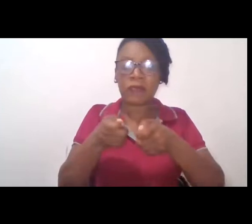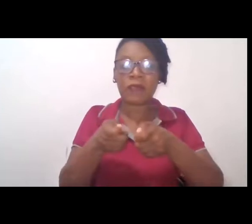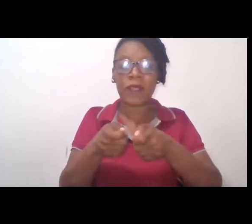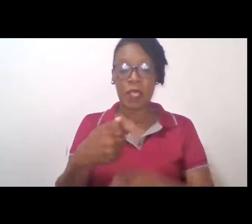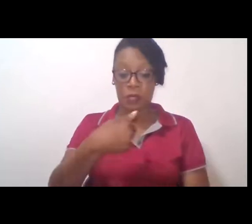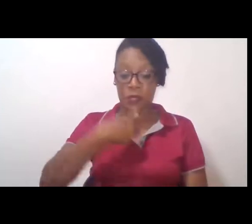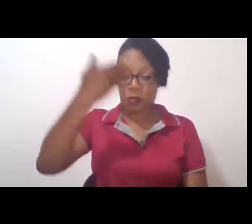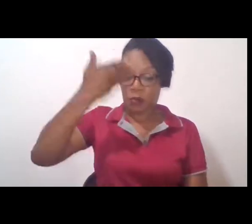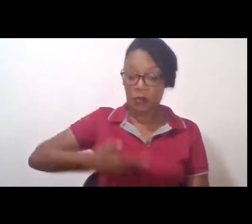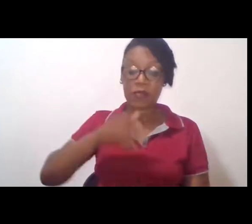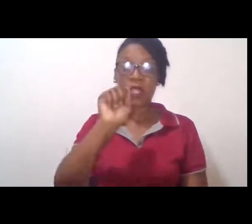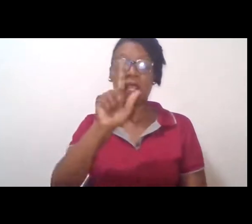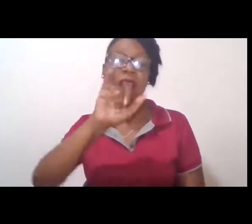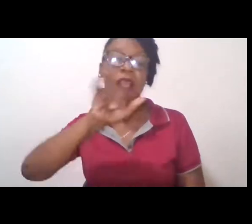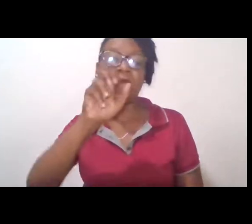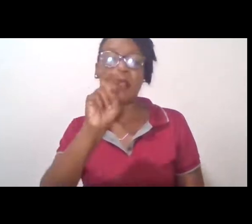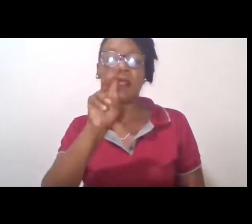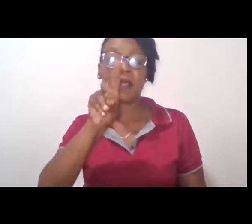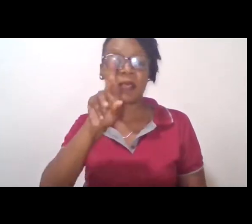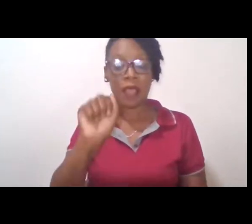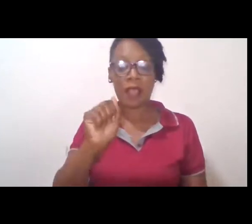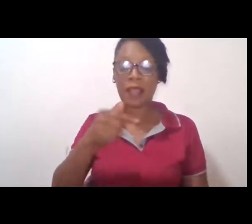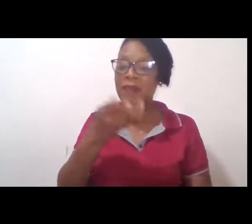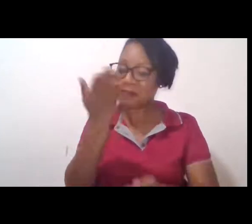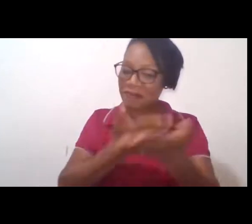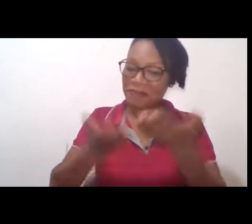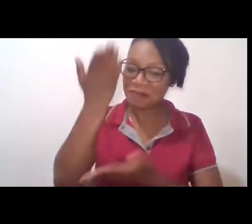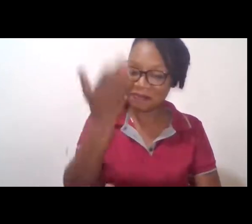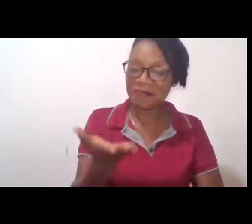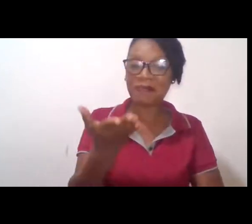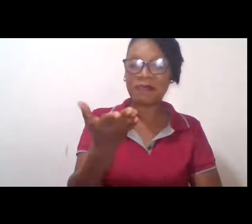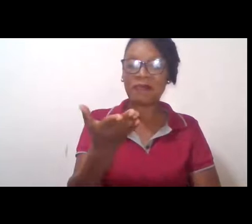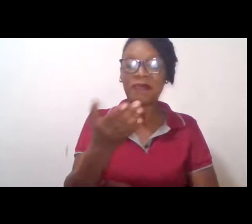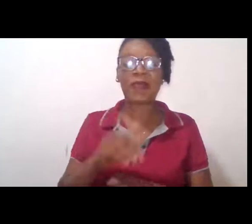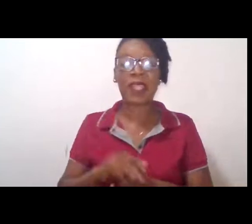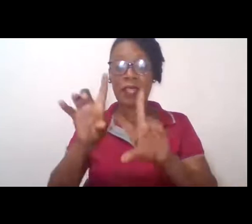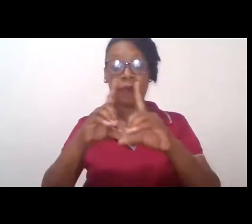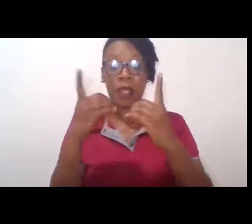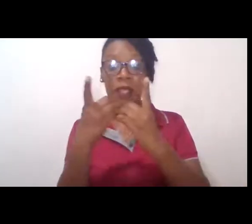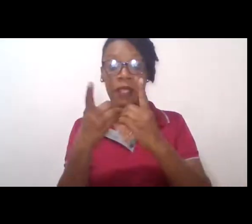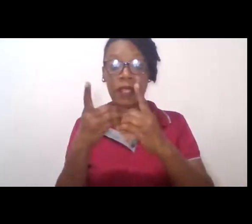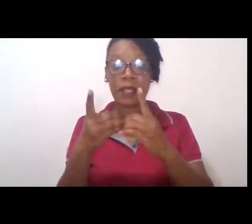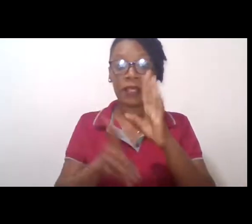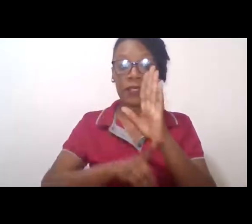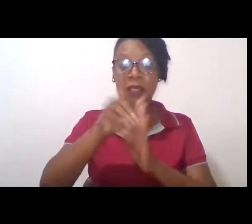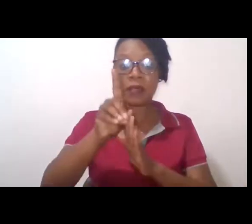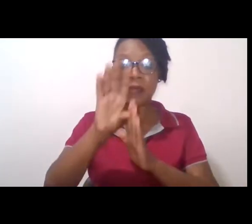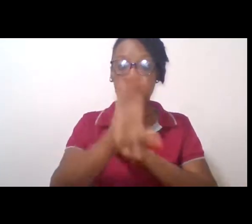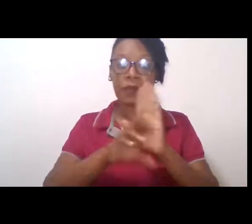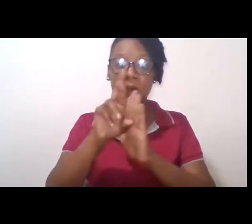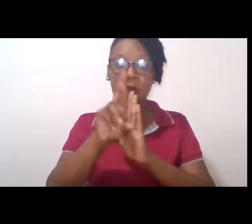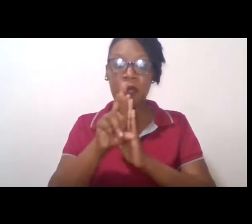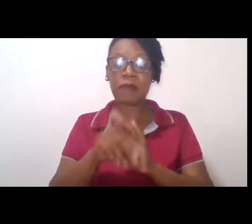la profesora Alejandra McCook para servirles de parte del Departamento de Desarrollo Profesional y Humano.